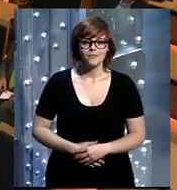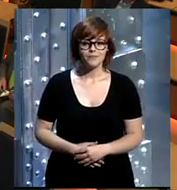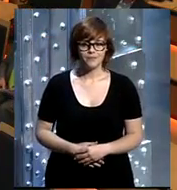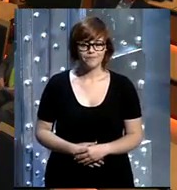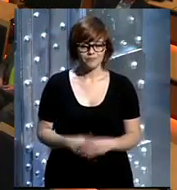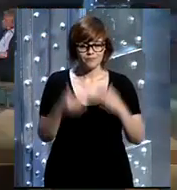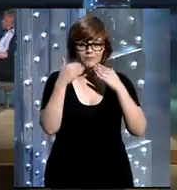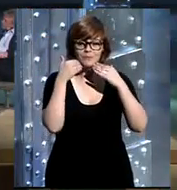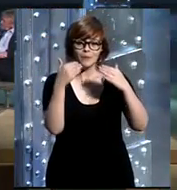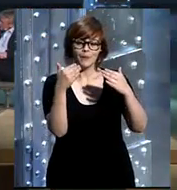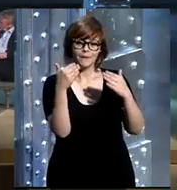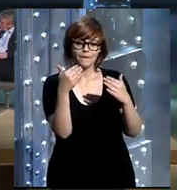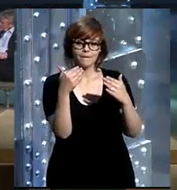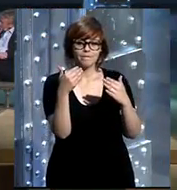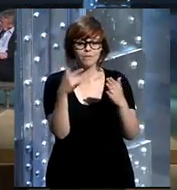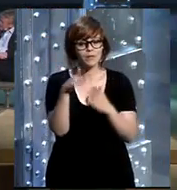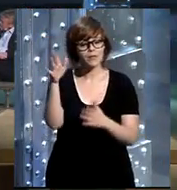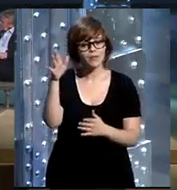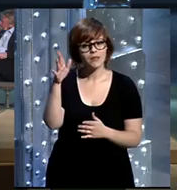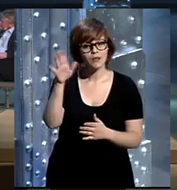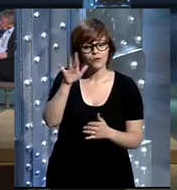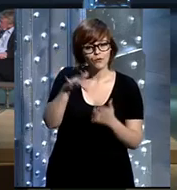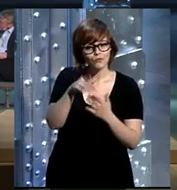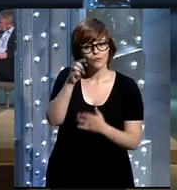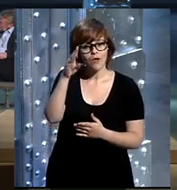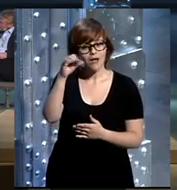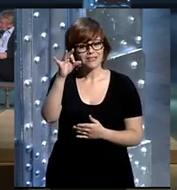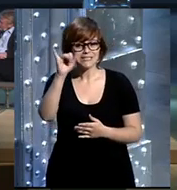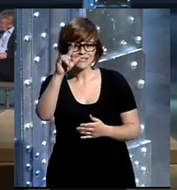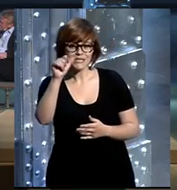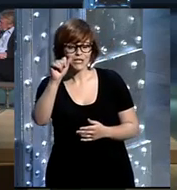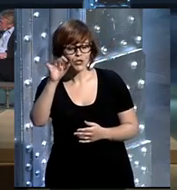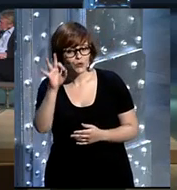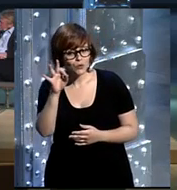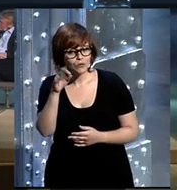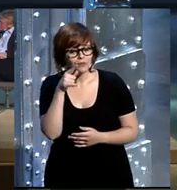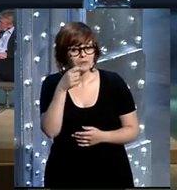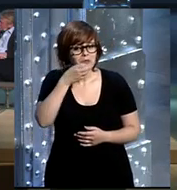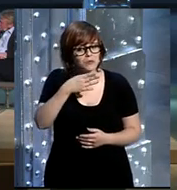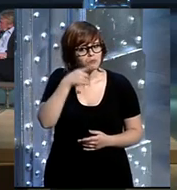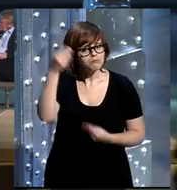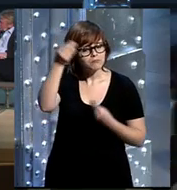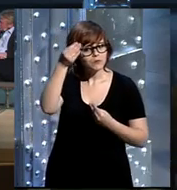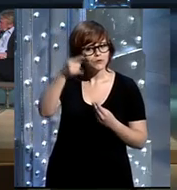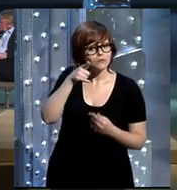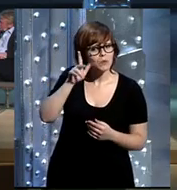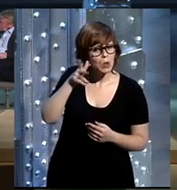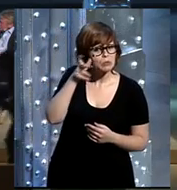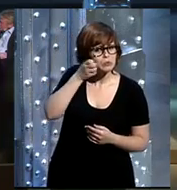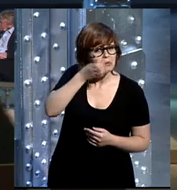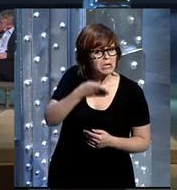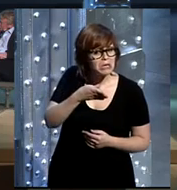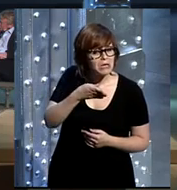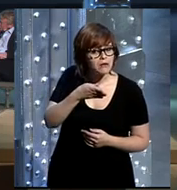Muchas gracias, Jorge. Paso la palabra a Pilar del Castillo. Muy bien, pues yo creo que esto funciona, ¿no? Después, yo creo que se escucha. Me van a tener